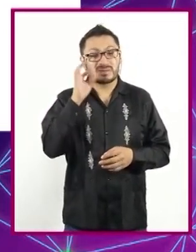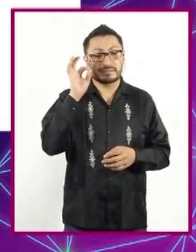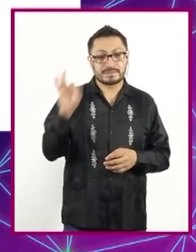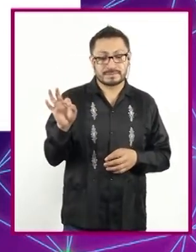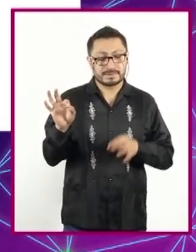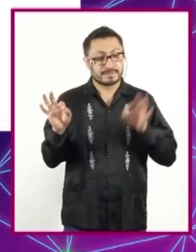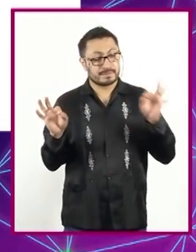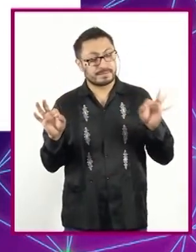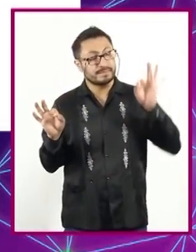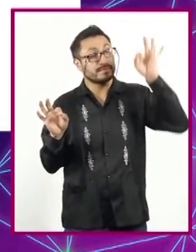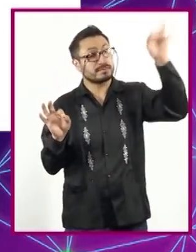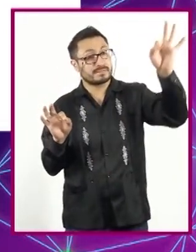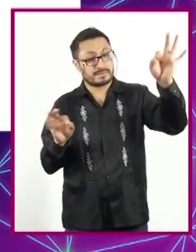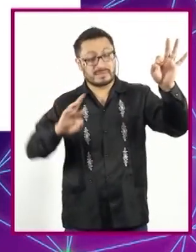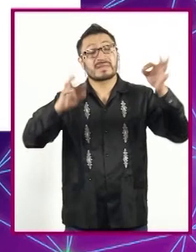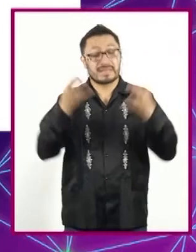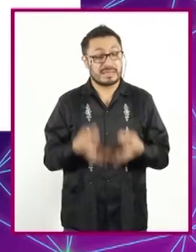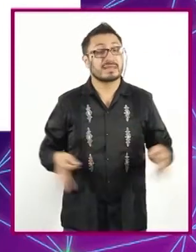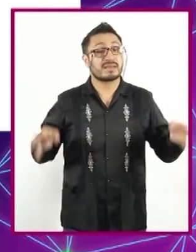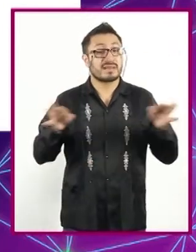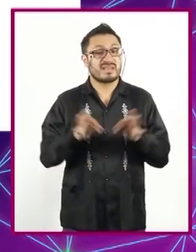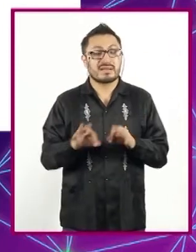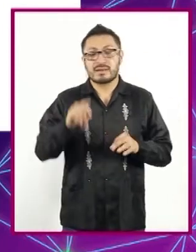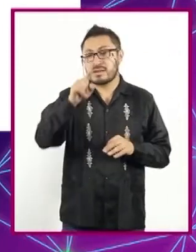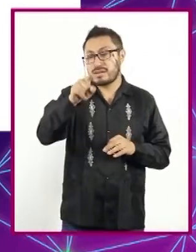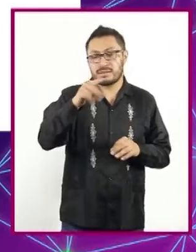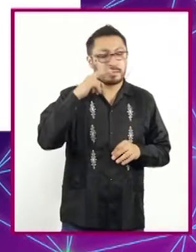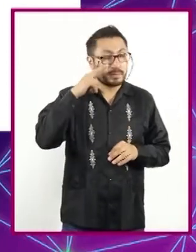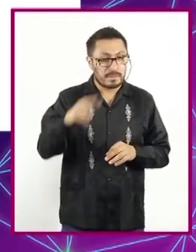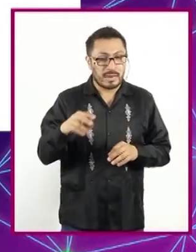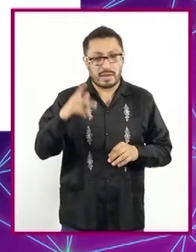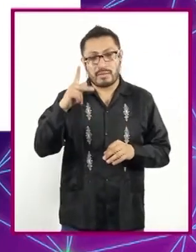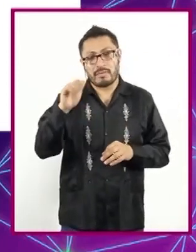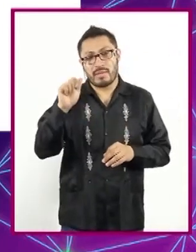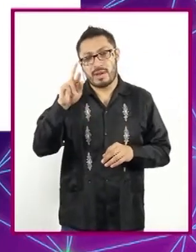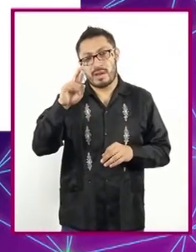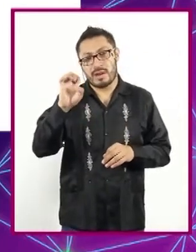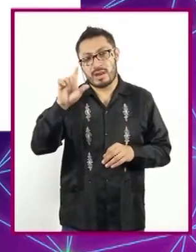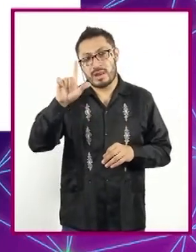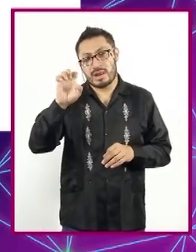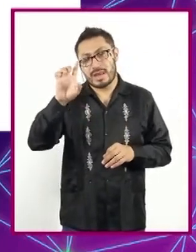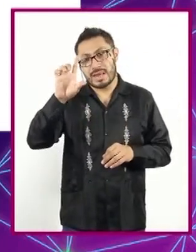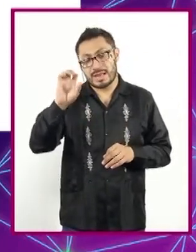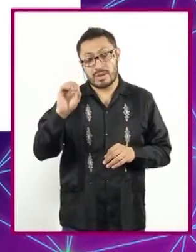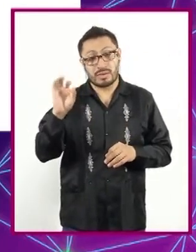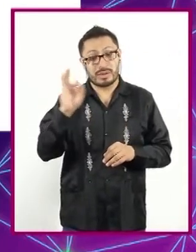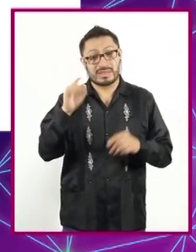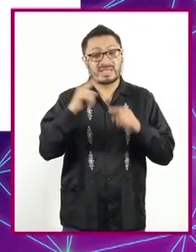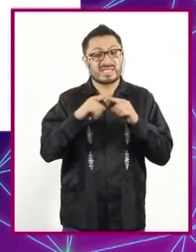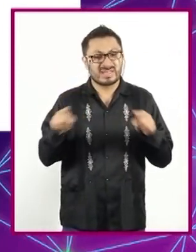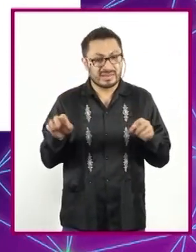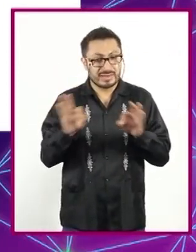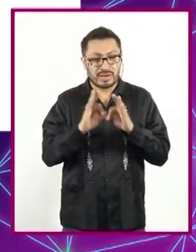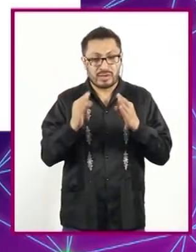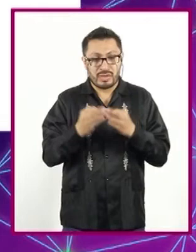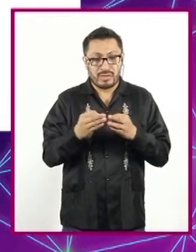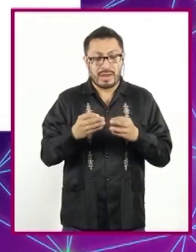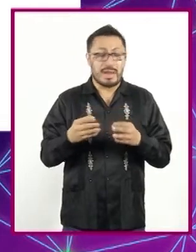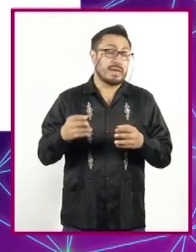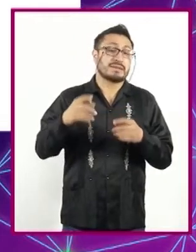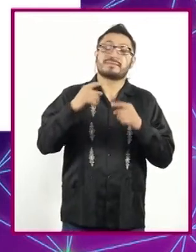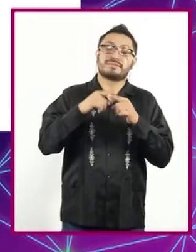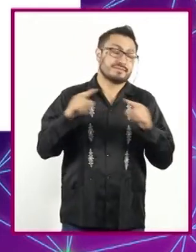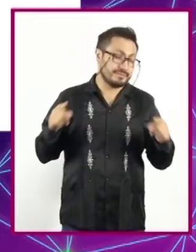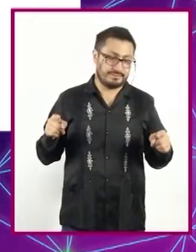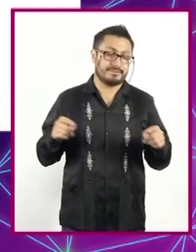este. Es importante que se encuentre totalmente paralelo, pues de otra forma la figura resultante no será